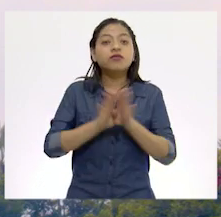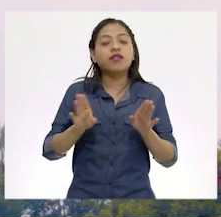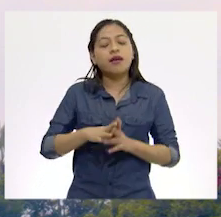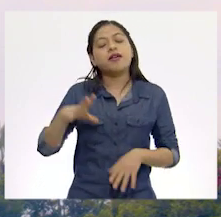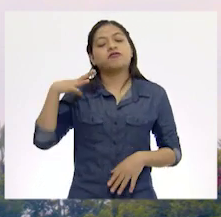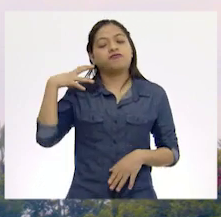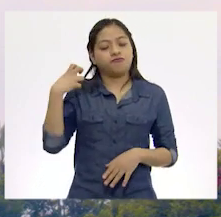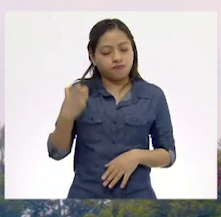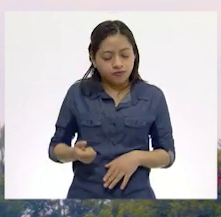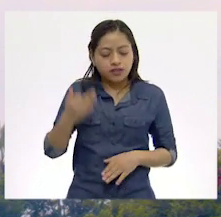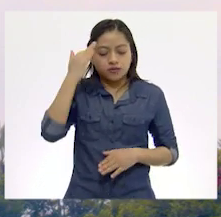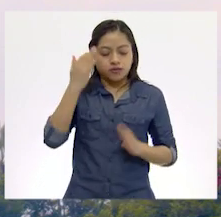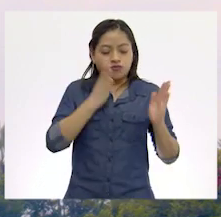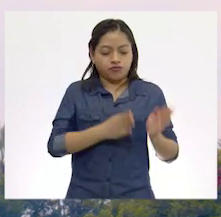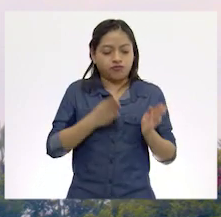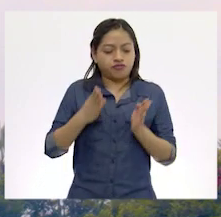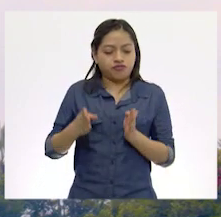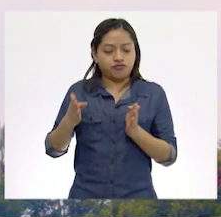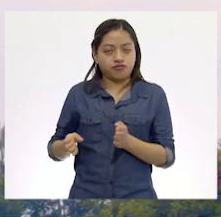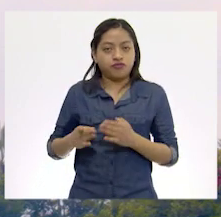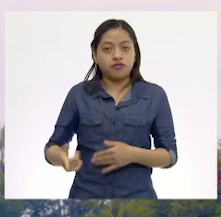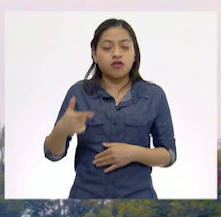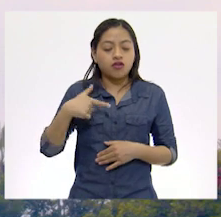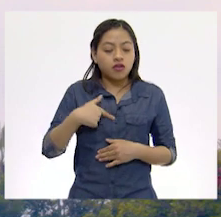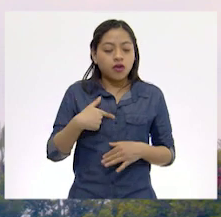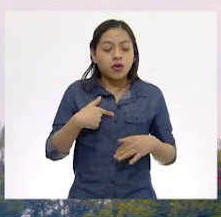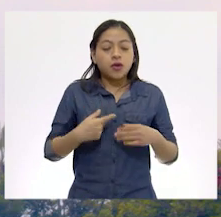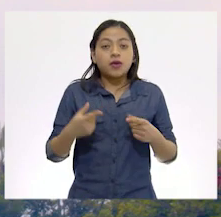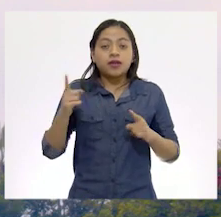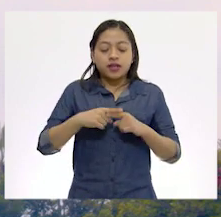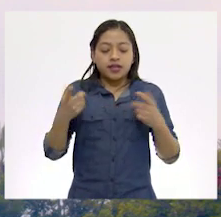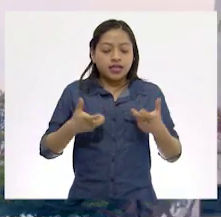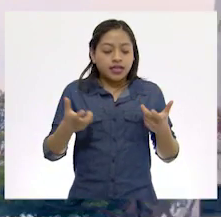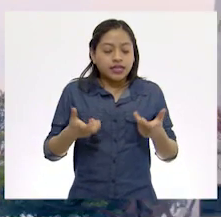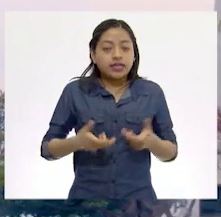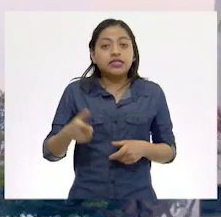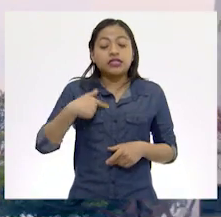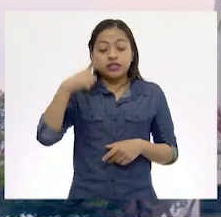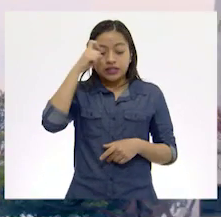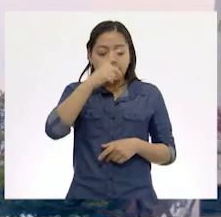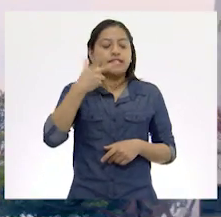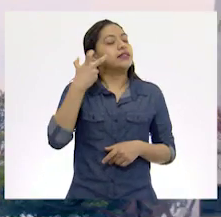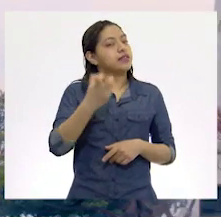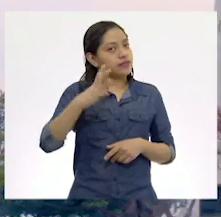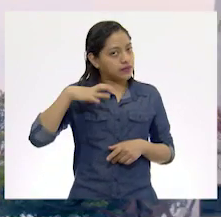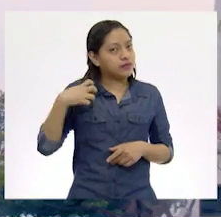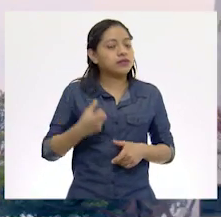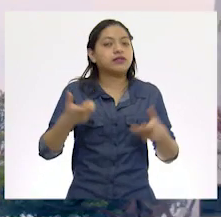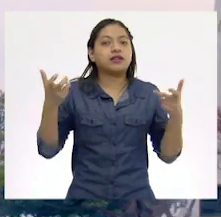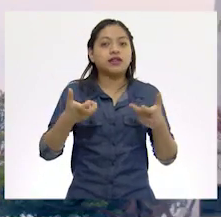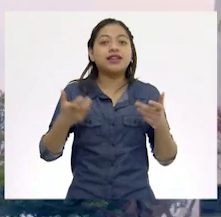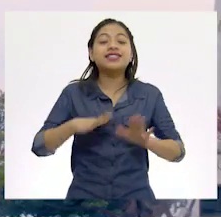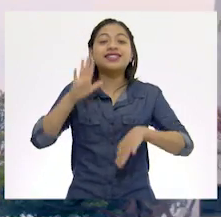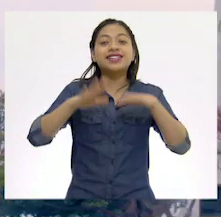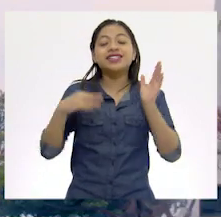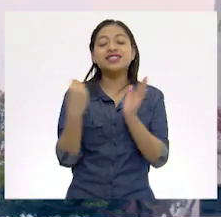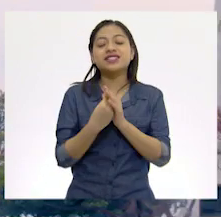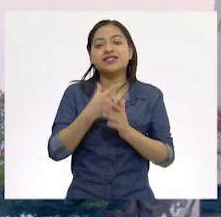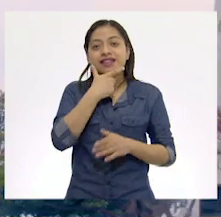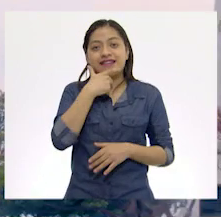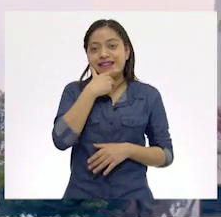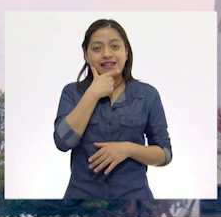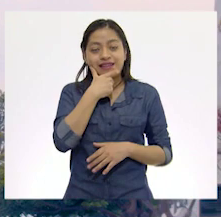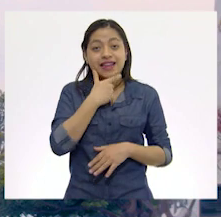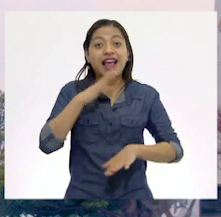y trabajo en los puntos que se tenía mayor dificultad. A veces pasa en las clases de inglés que a veces